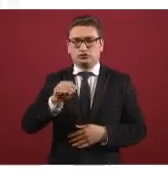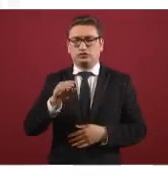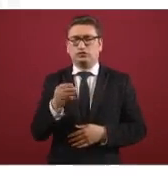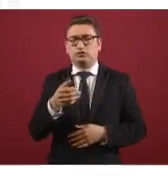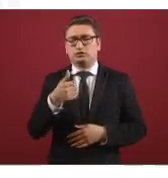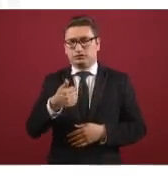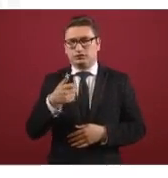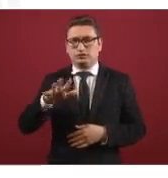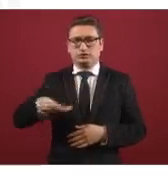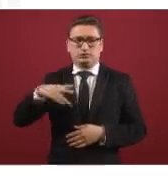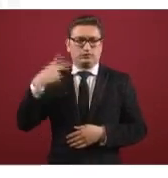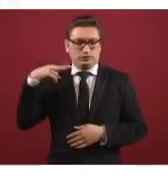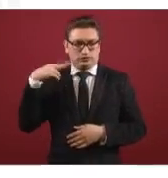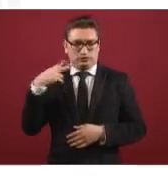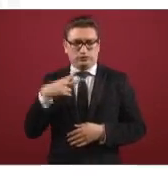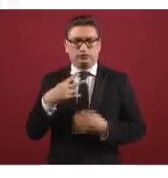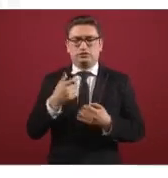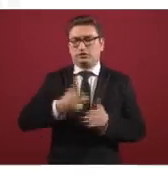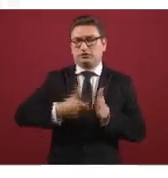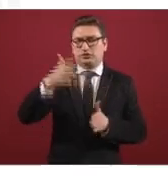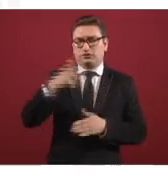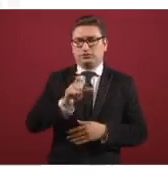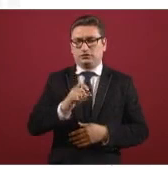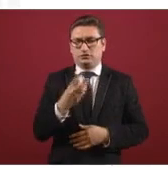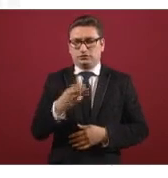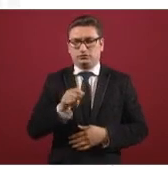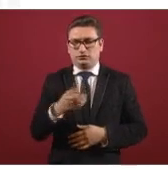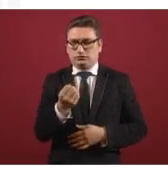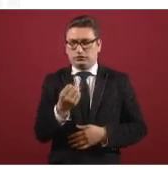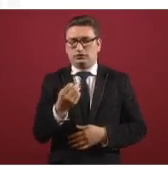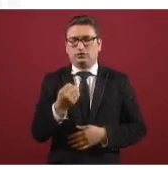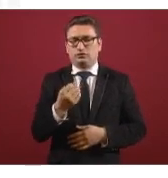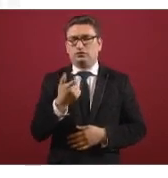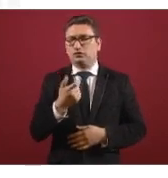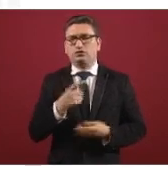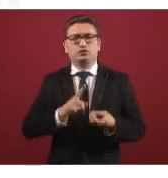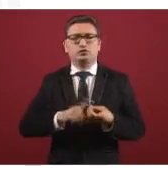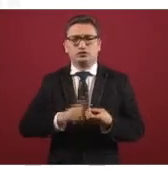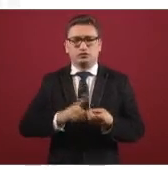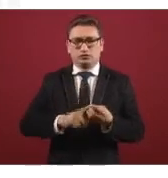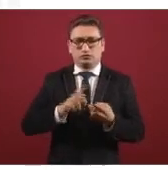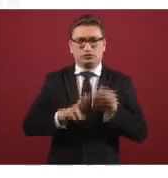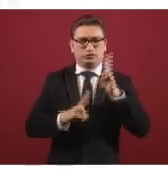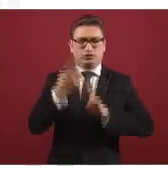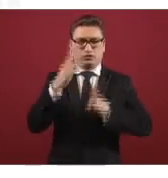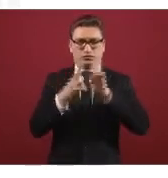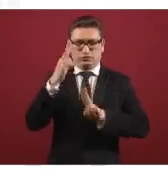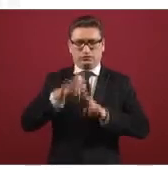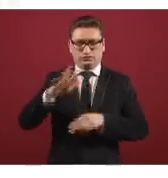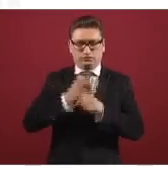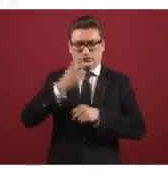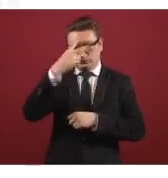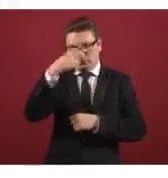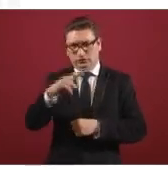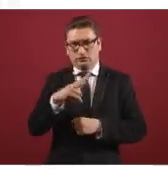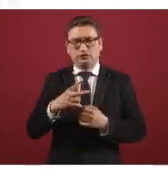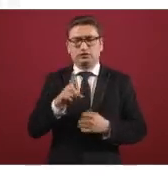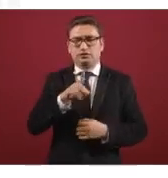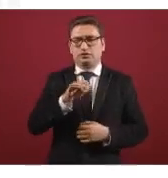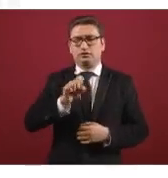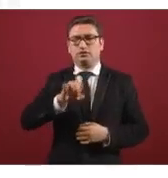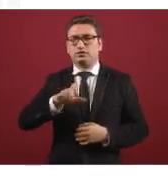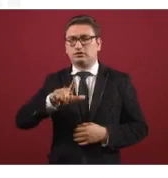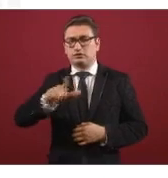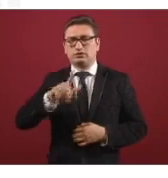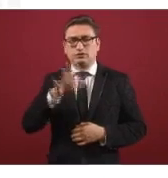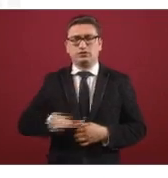Aguadulce, Veracruz. La más cara, 23.09 centavos en Naucalpan, Estado de México, mientras que en diésel la más económica